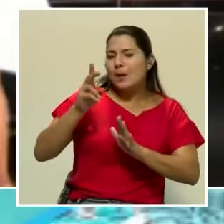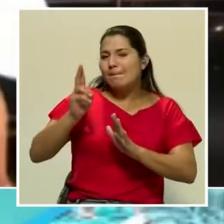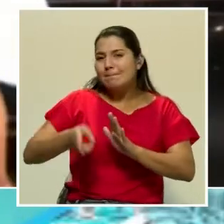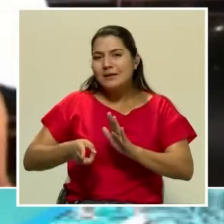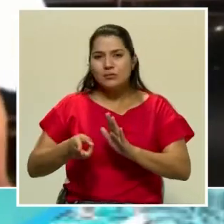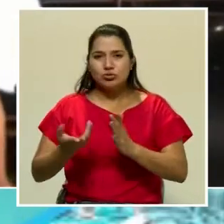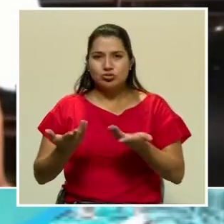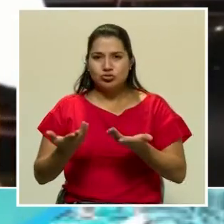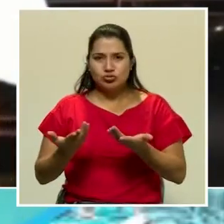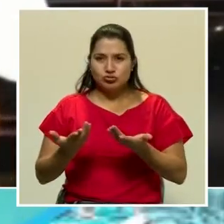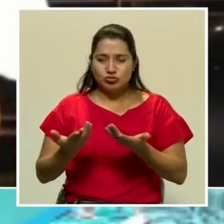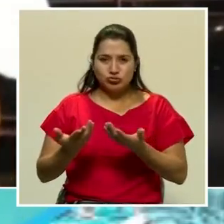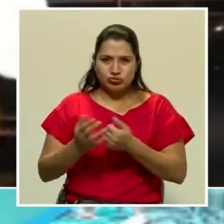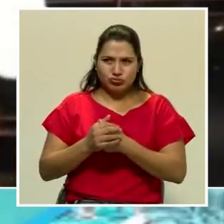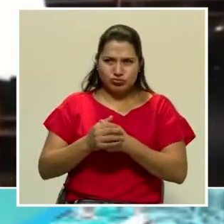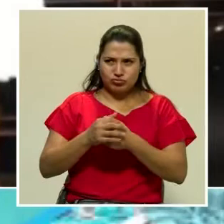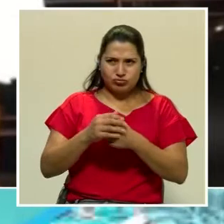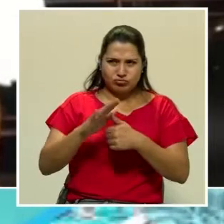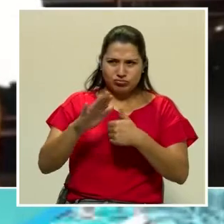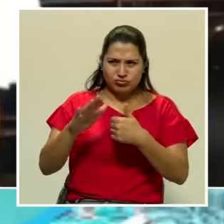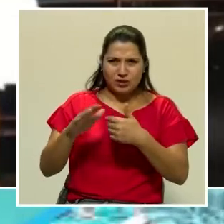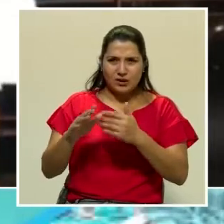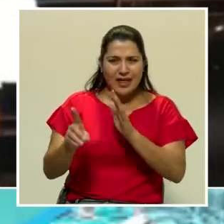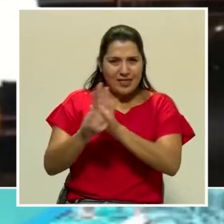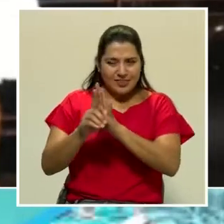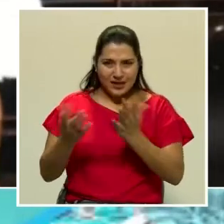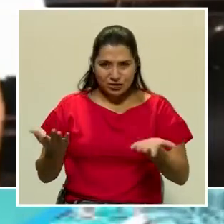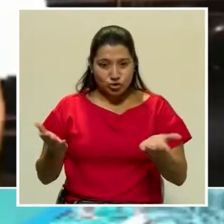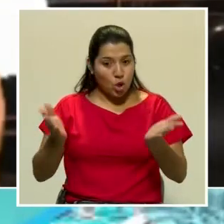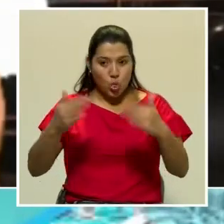mismo sexo. Es igual, no hay diferencia. Y en eso